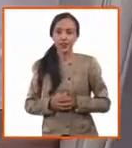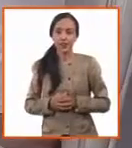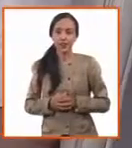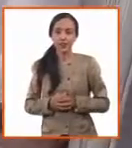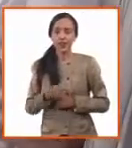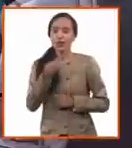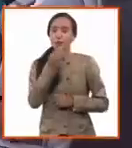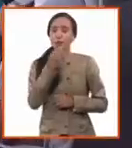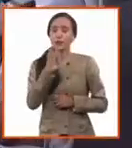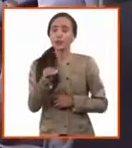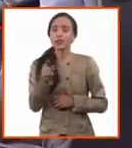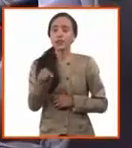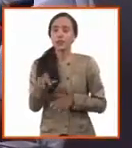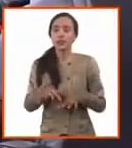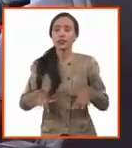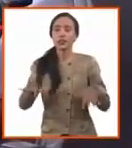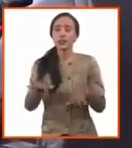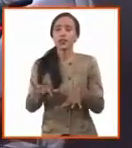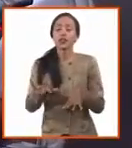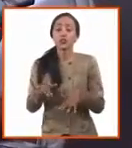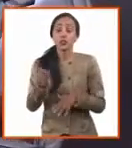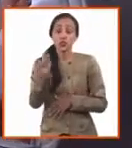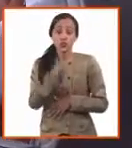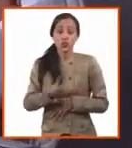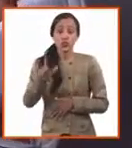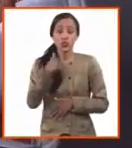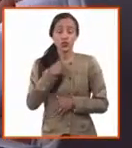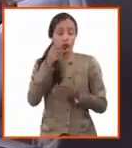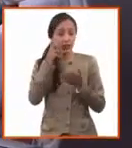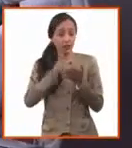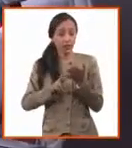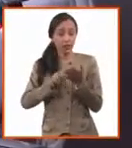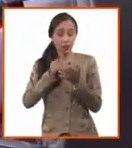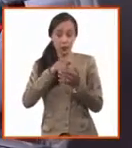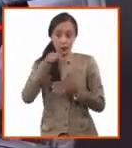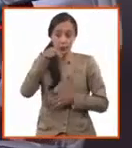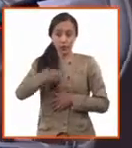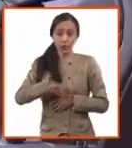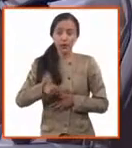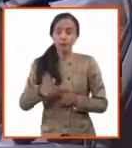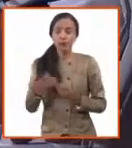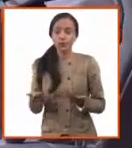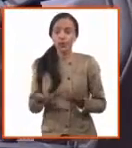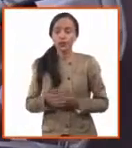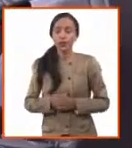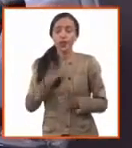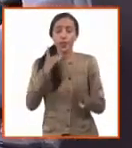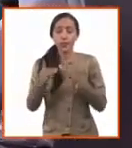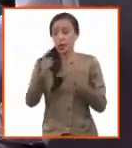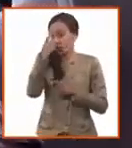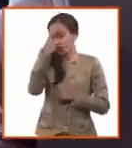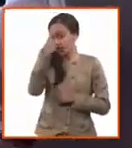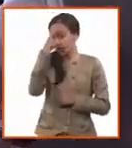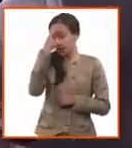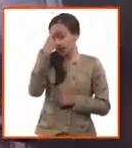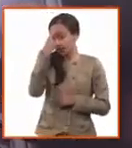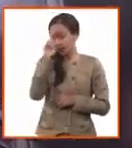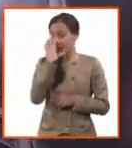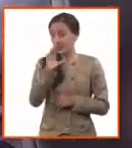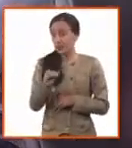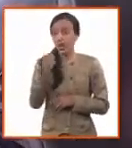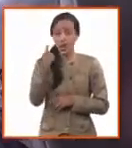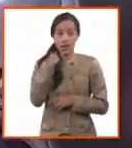profundizar un poco en este ámbito de la cosa social estaba leyendo aquí por ejemplo una una conversación de elche en el